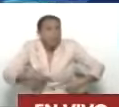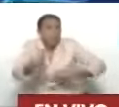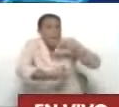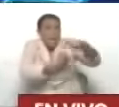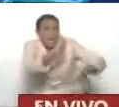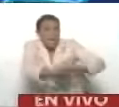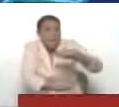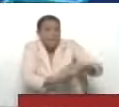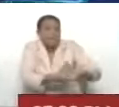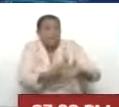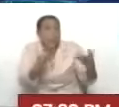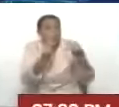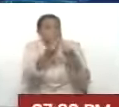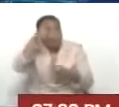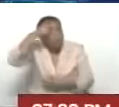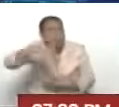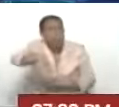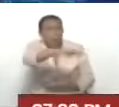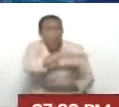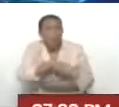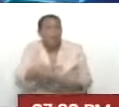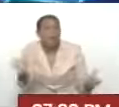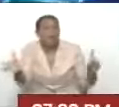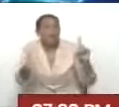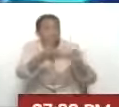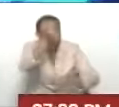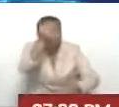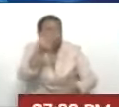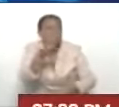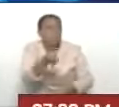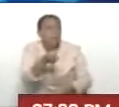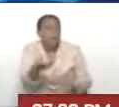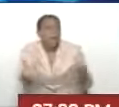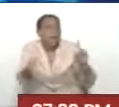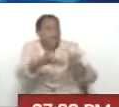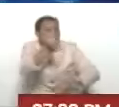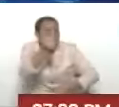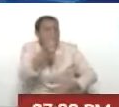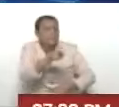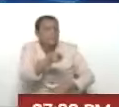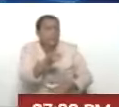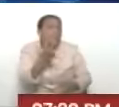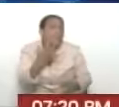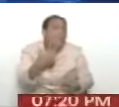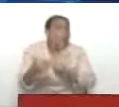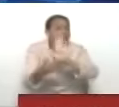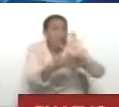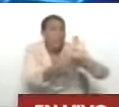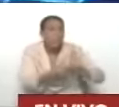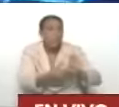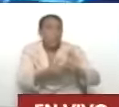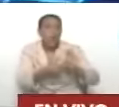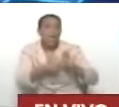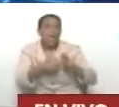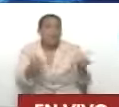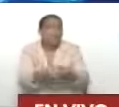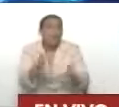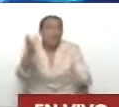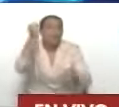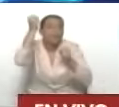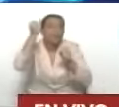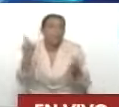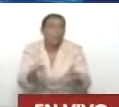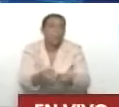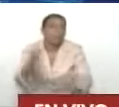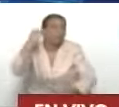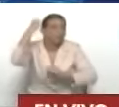lado del pueblo para poder alcanzar, ¿qué le digo yo? Alcanzar lo que en este momento se ha convertido ya en una victoria, ¿verdad? Que